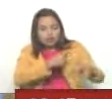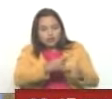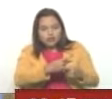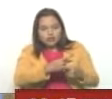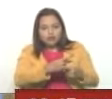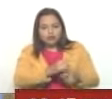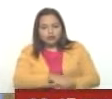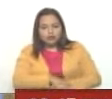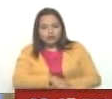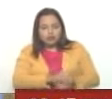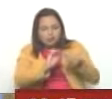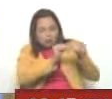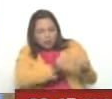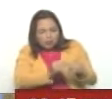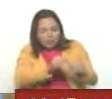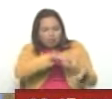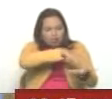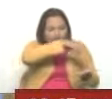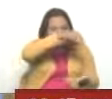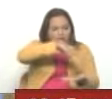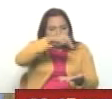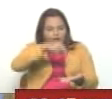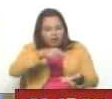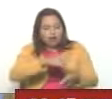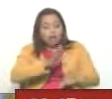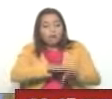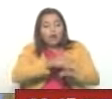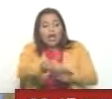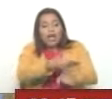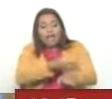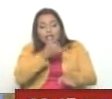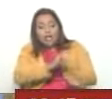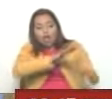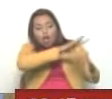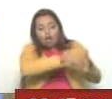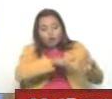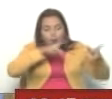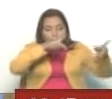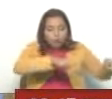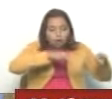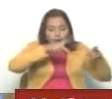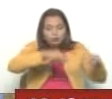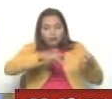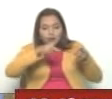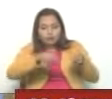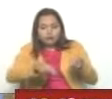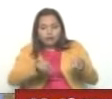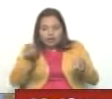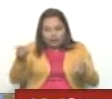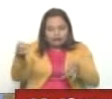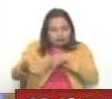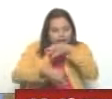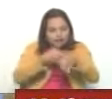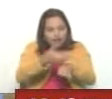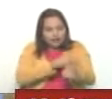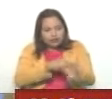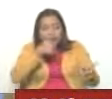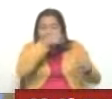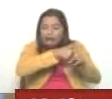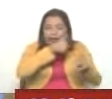de estaciones que son productos de los hechos de hurto y vandalismo que mencionó Yair. Eso también es constante.